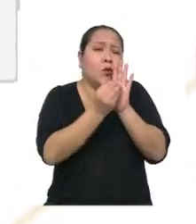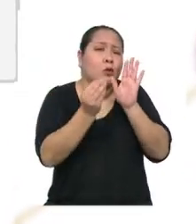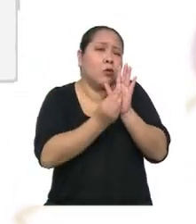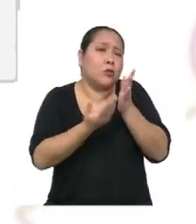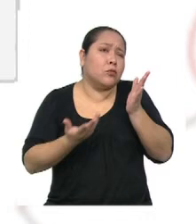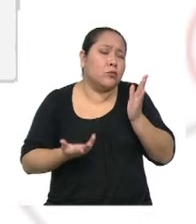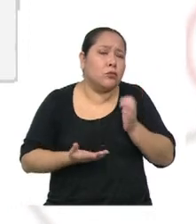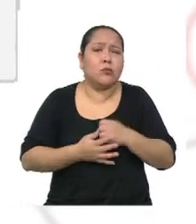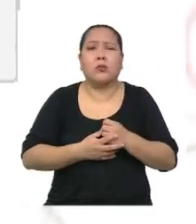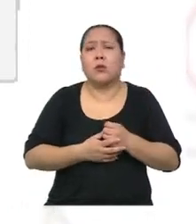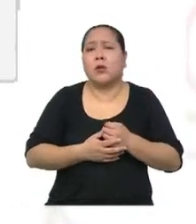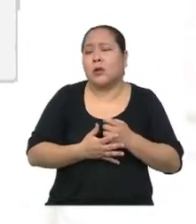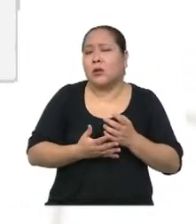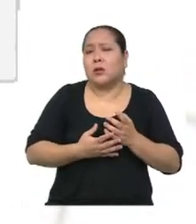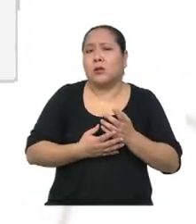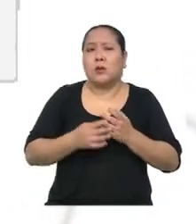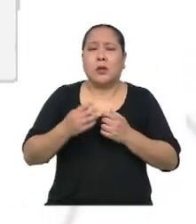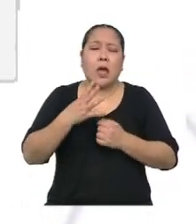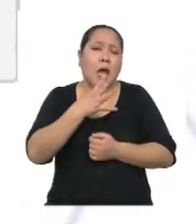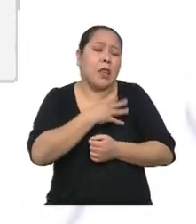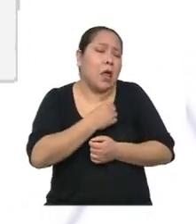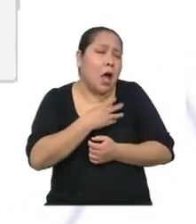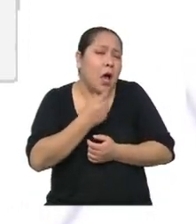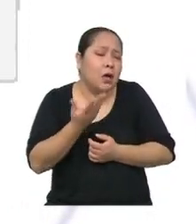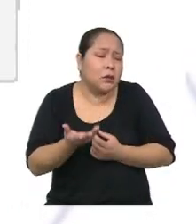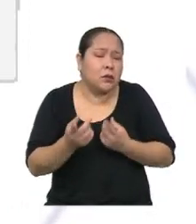como la edad,